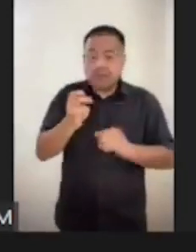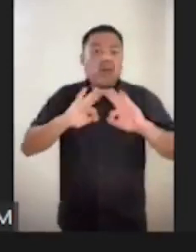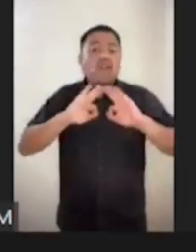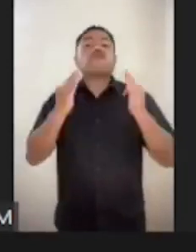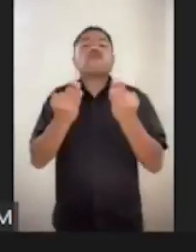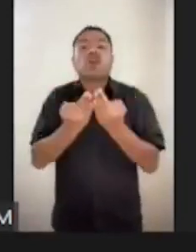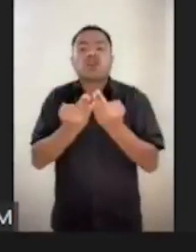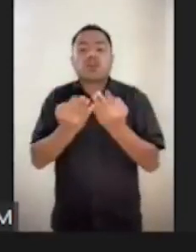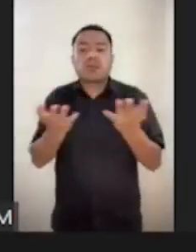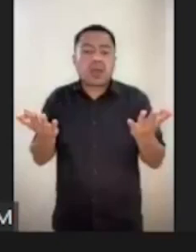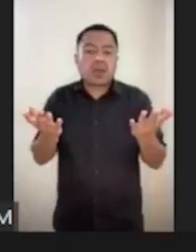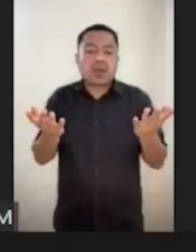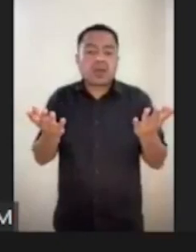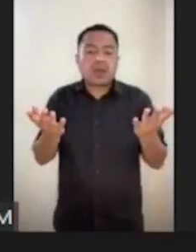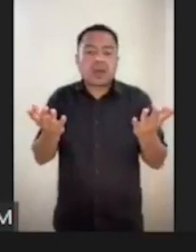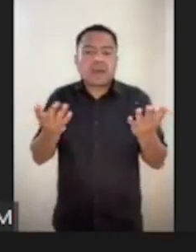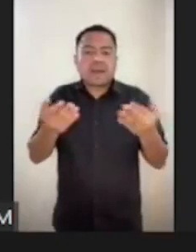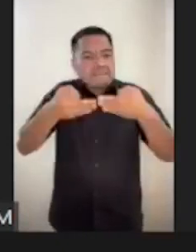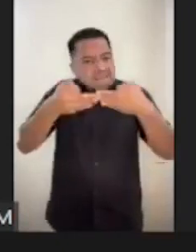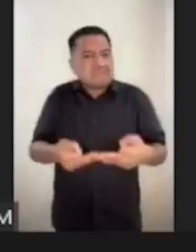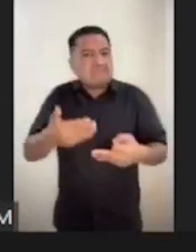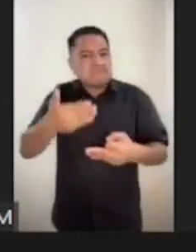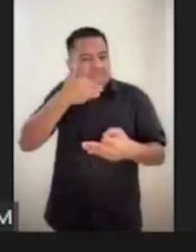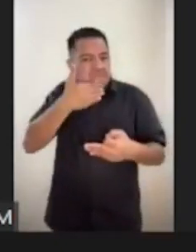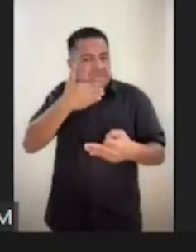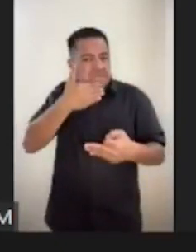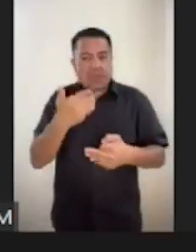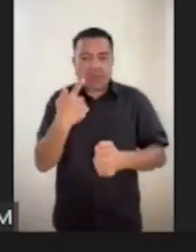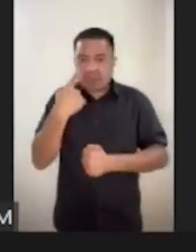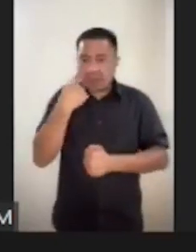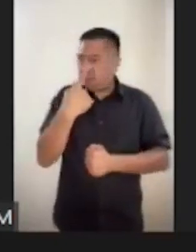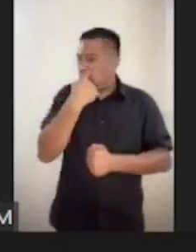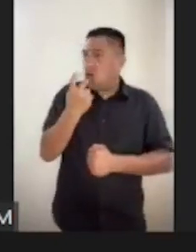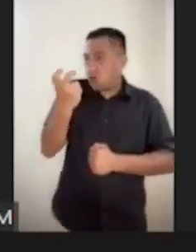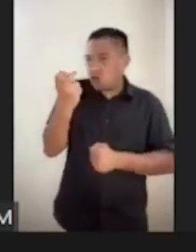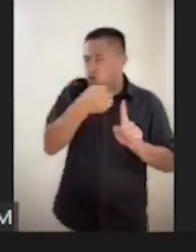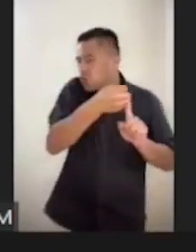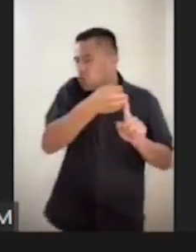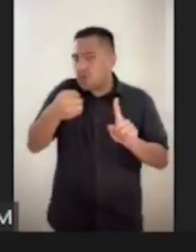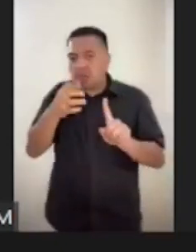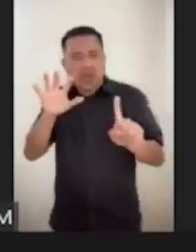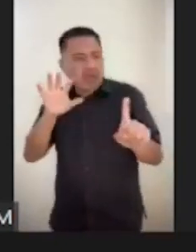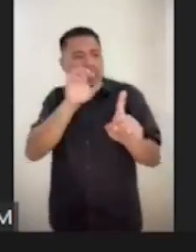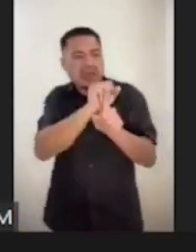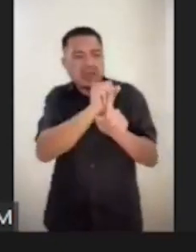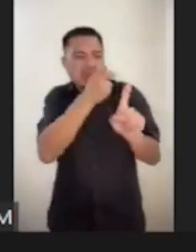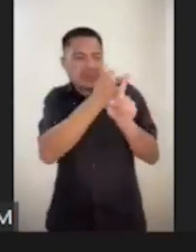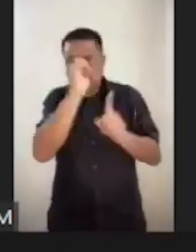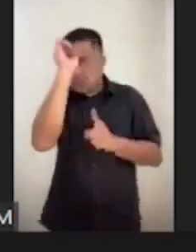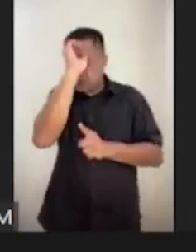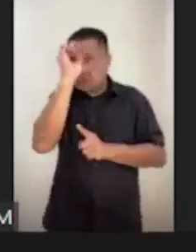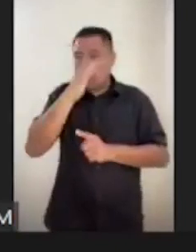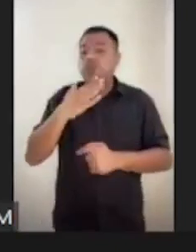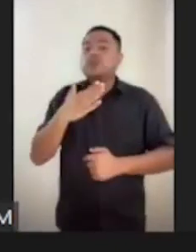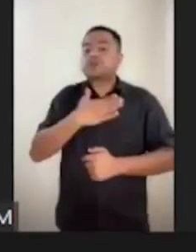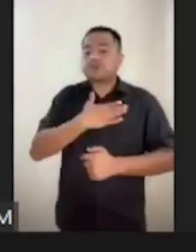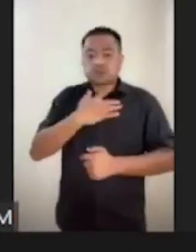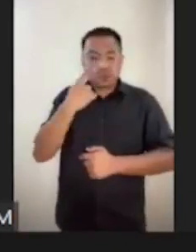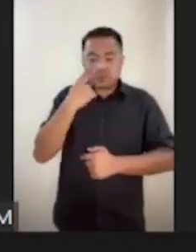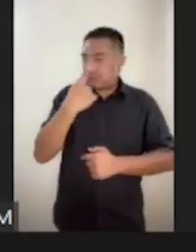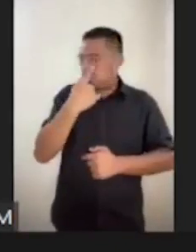muy acertada bajo la perspectiva que usted lo analizó, llegar a esa conclusión. Ahora, yo considero